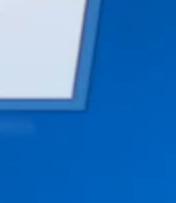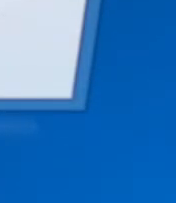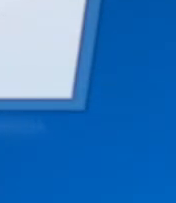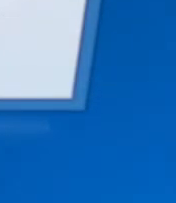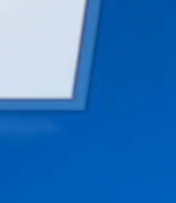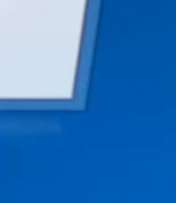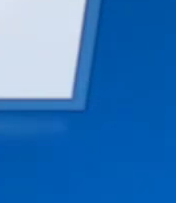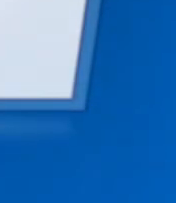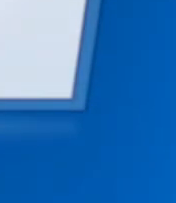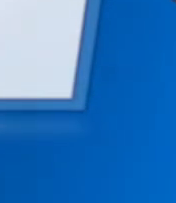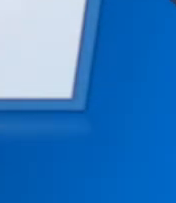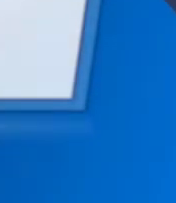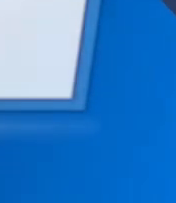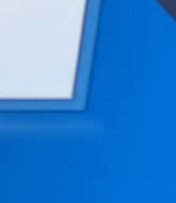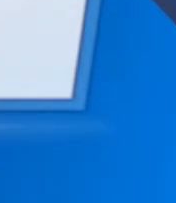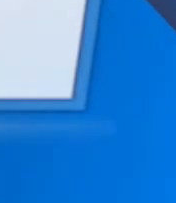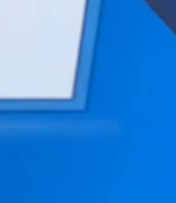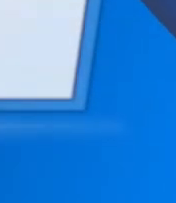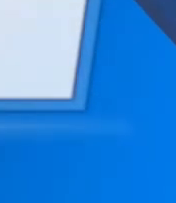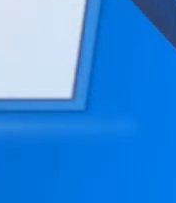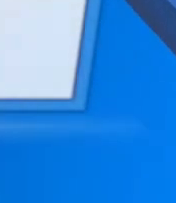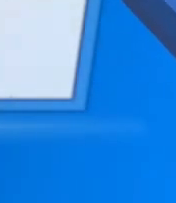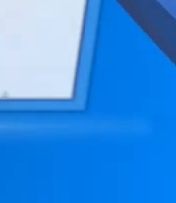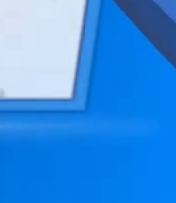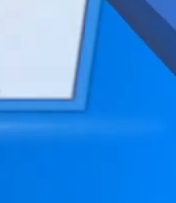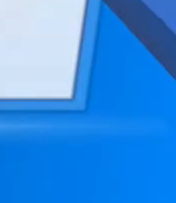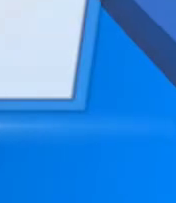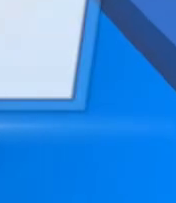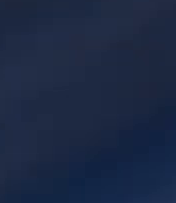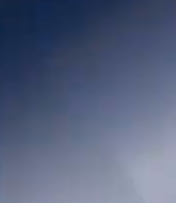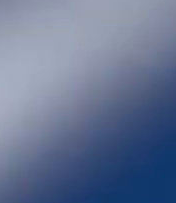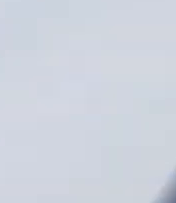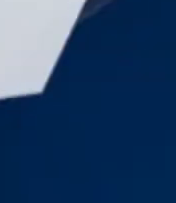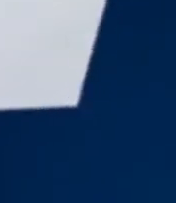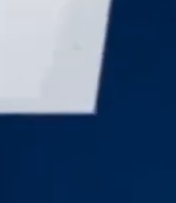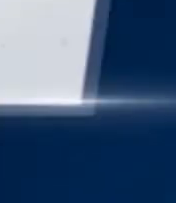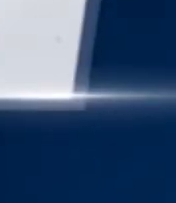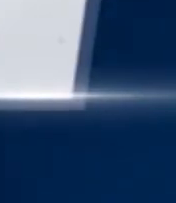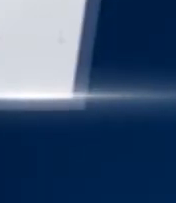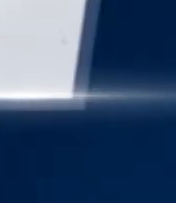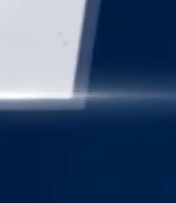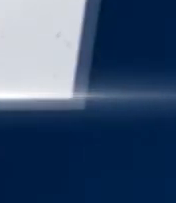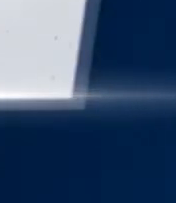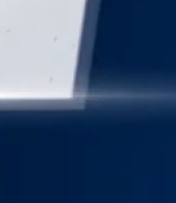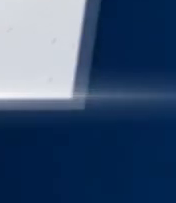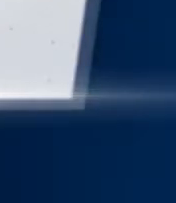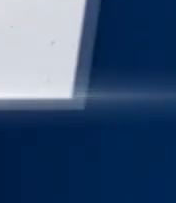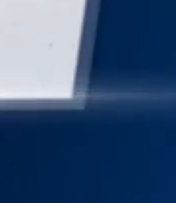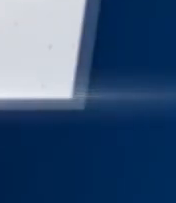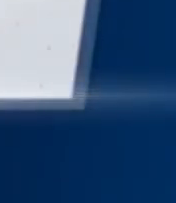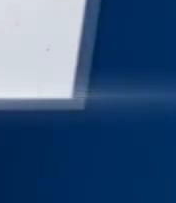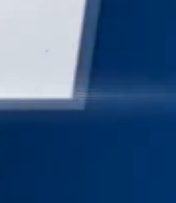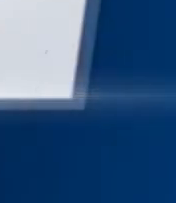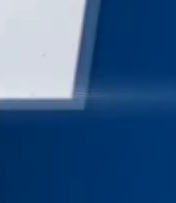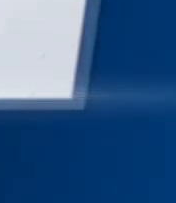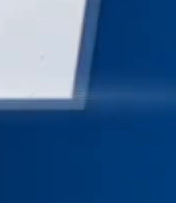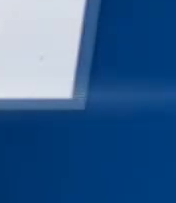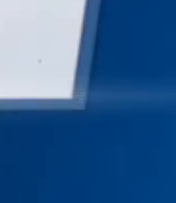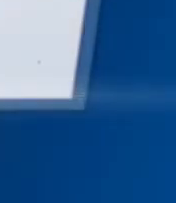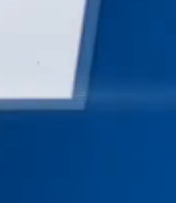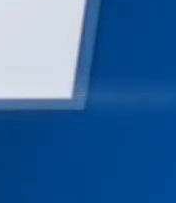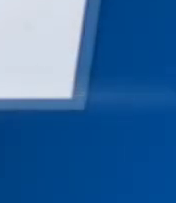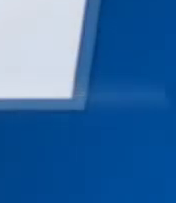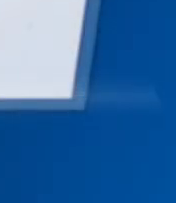sus observaciones. Eduardo Agustín Araujo Hacho, quien expondrá sus observaciones también al proyecto de ley del adulto mayor. María